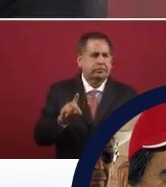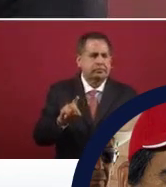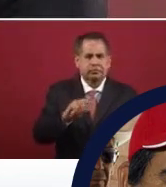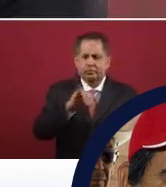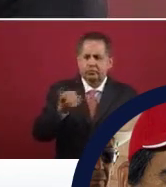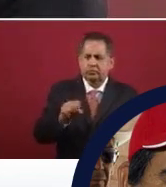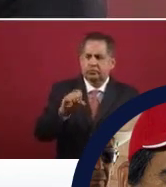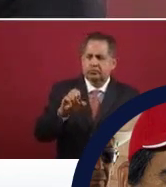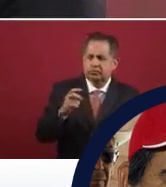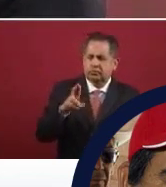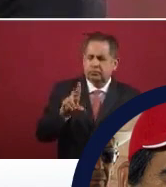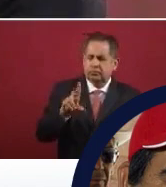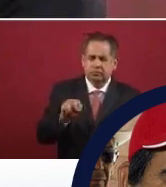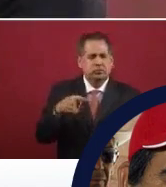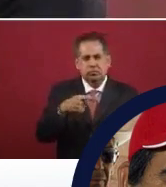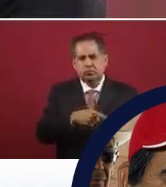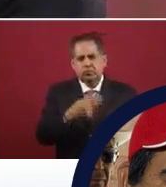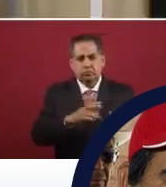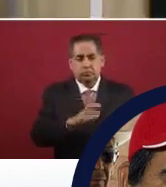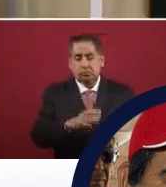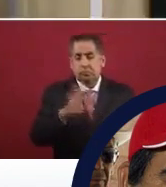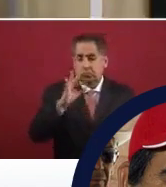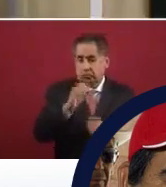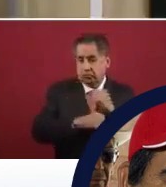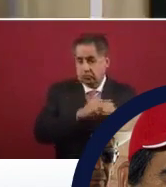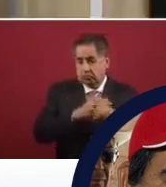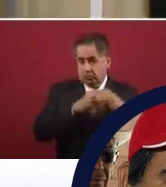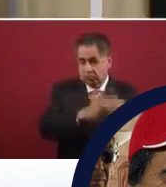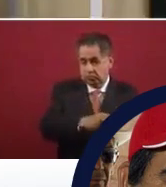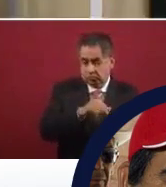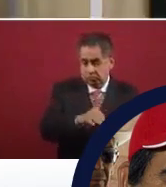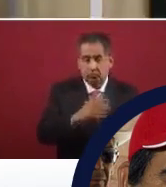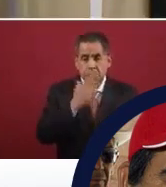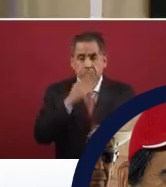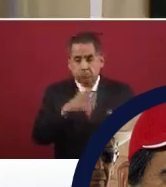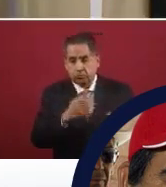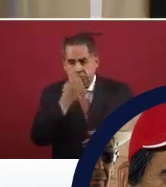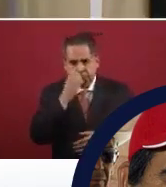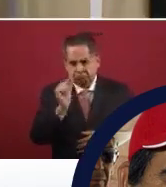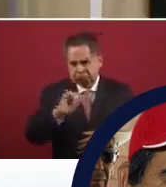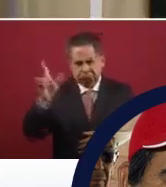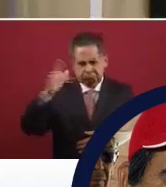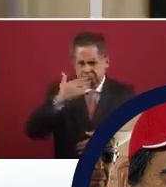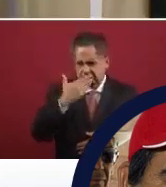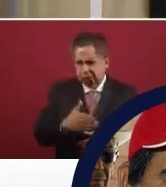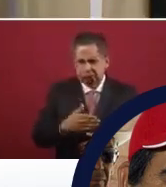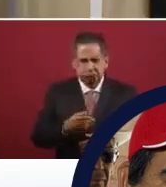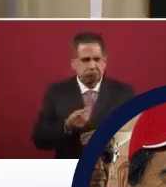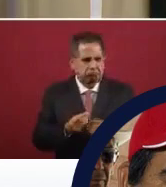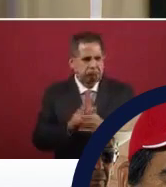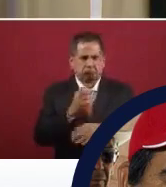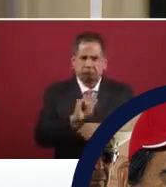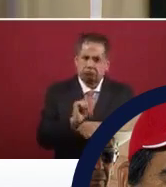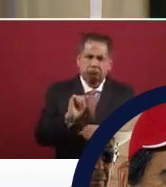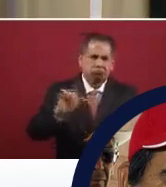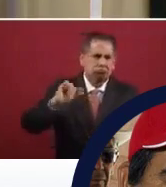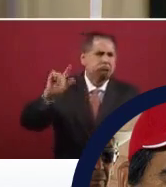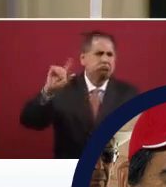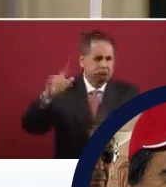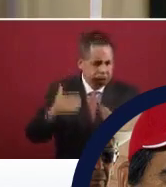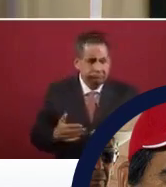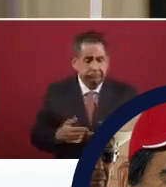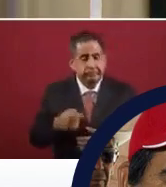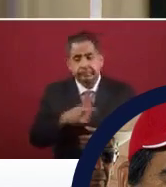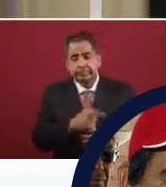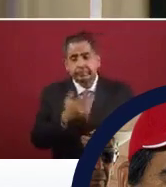la vida de 20, 30 mil yaquis en todos los 8 pueblos, ¿no? Y pues